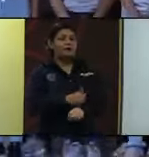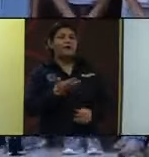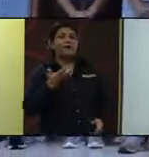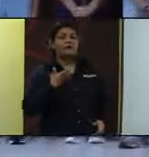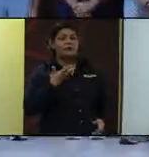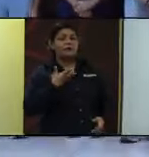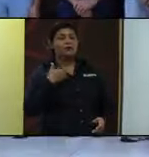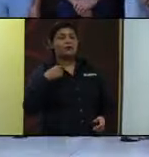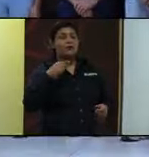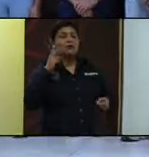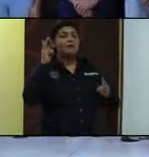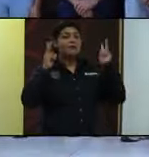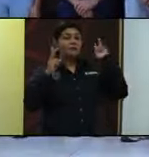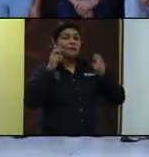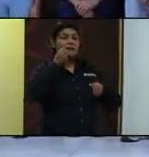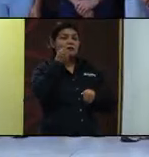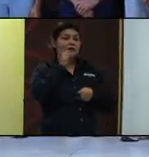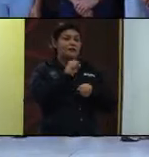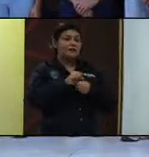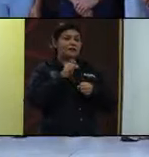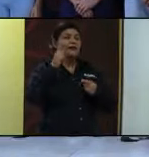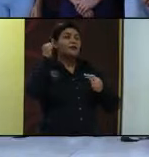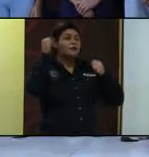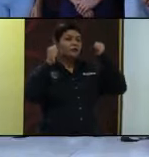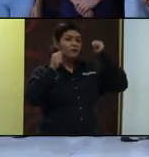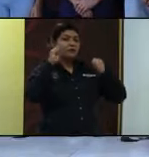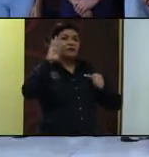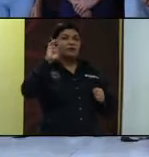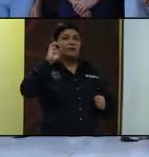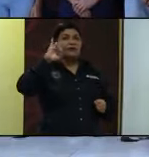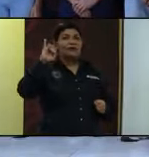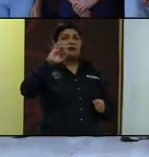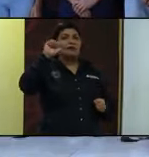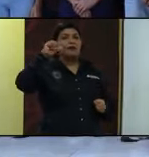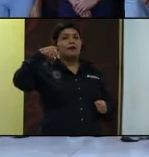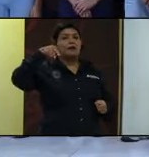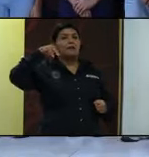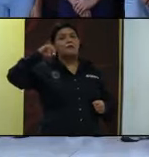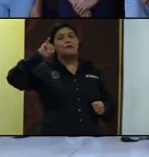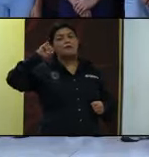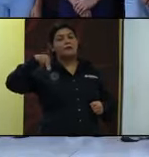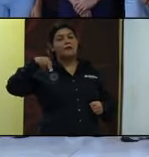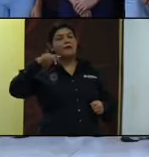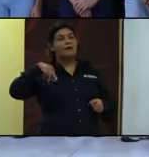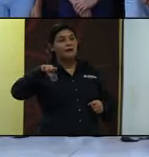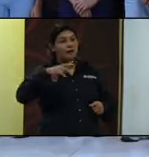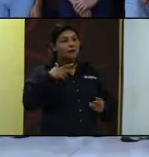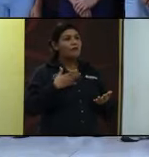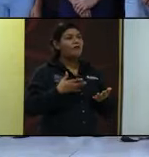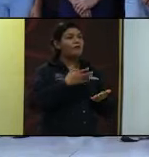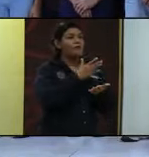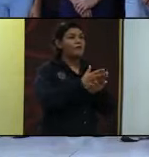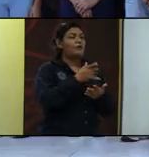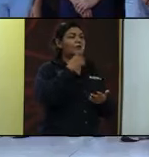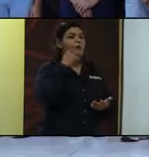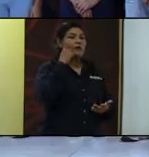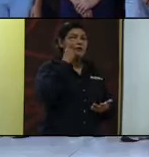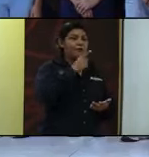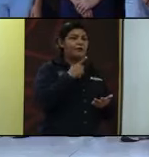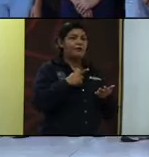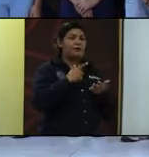la visita del secretario de Turismo, Benjamín Hernández, que él personalmente fue a hablar con